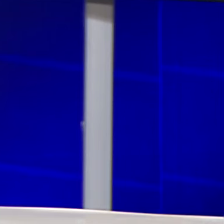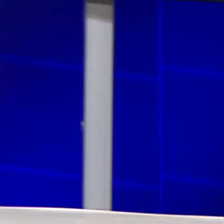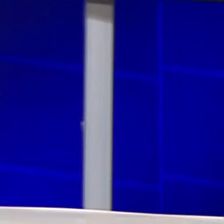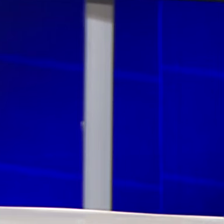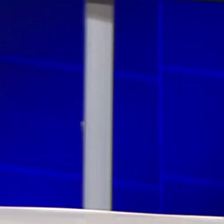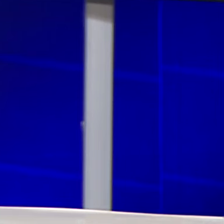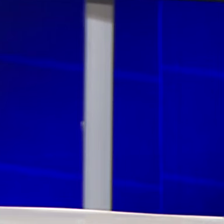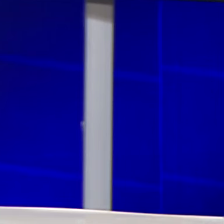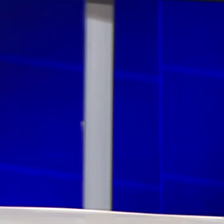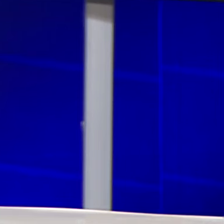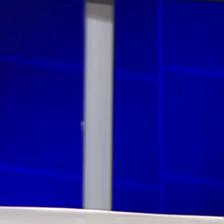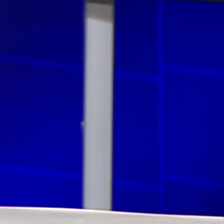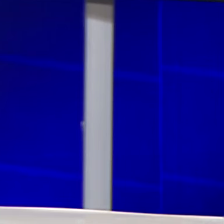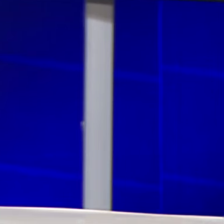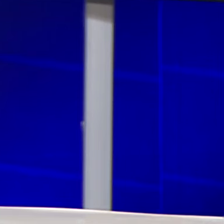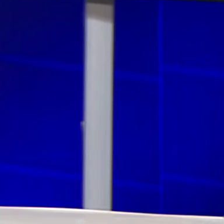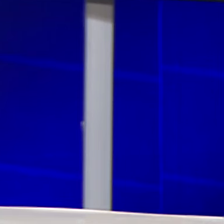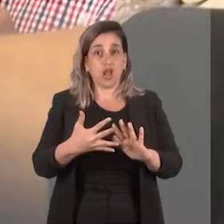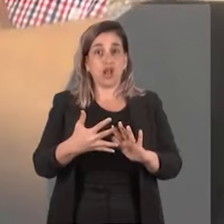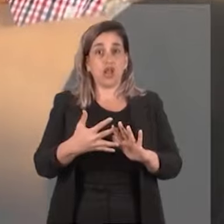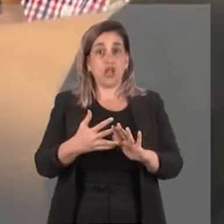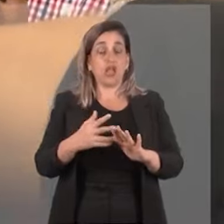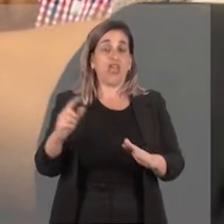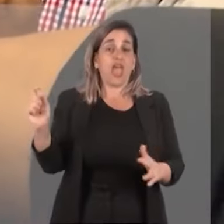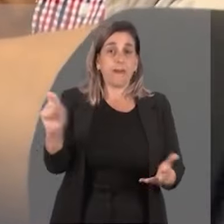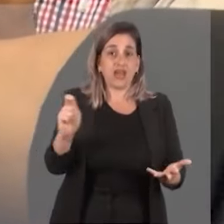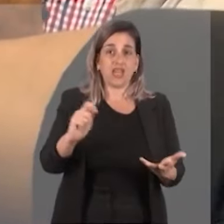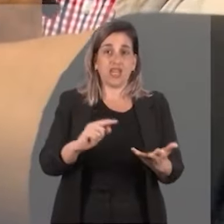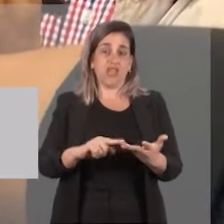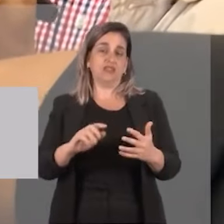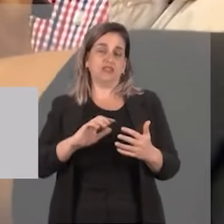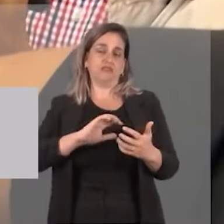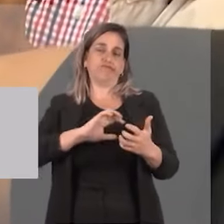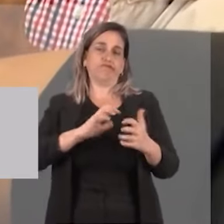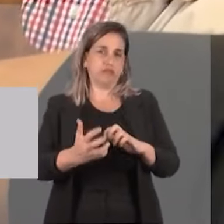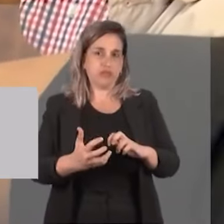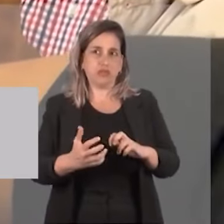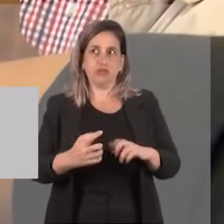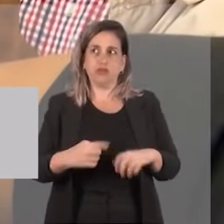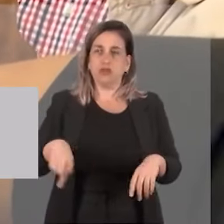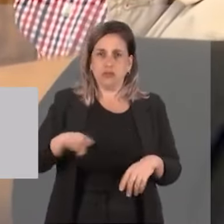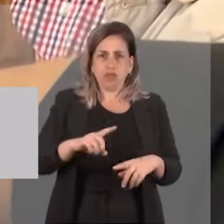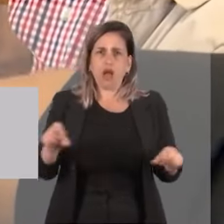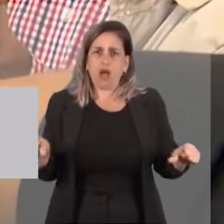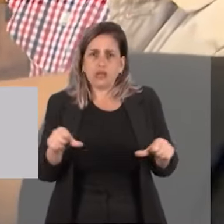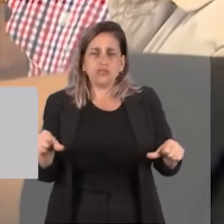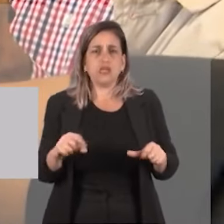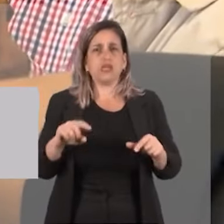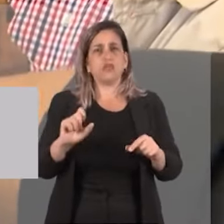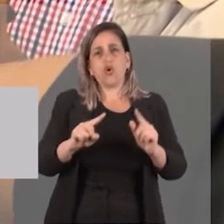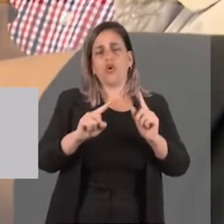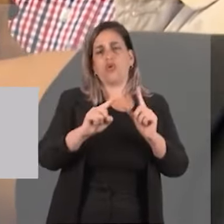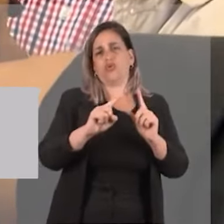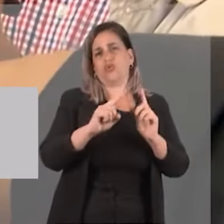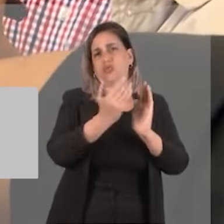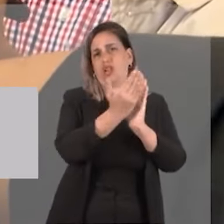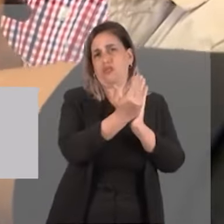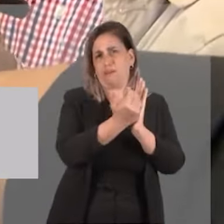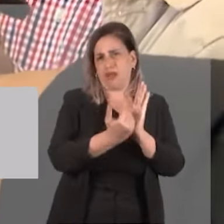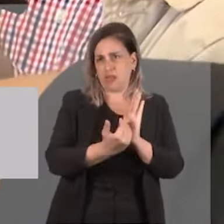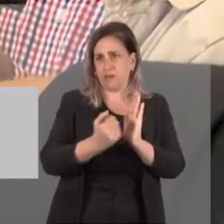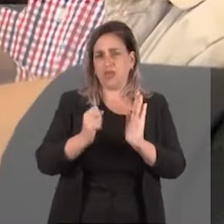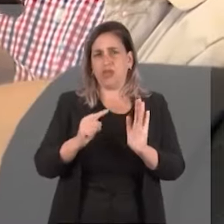daños ocasionados por las lluvias. Por suerte, el Sistema Nacional de Emergencia, de Crisis,